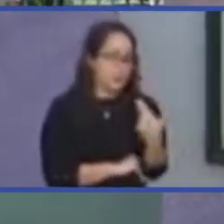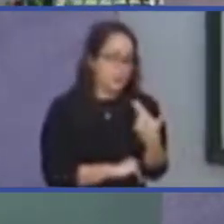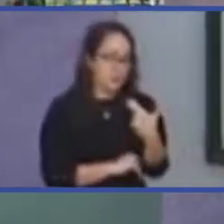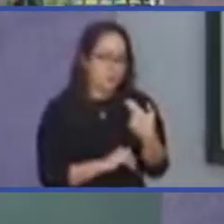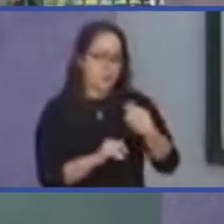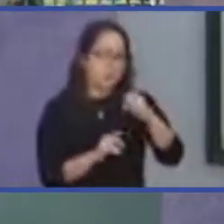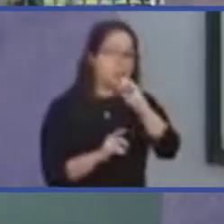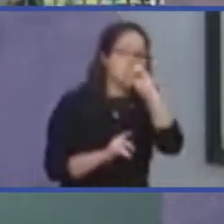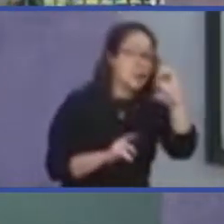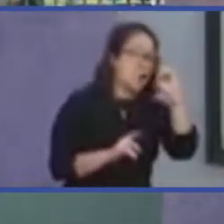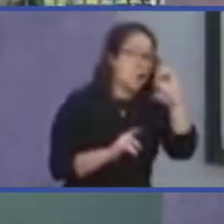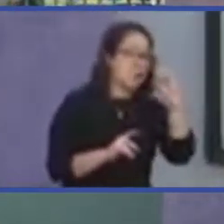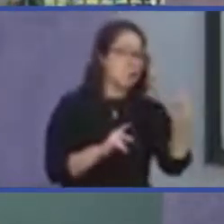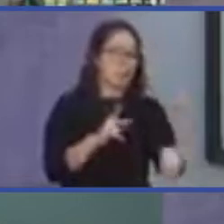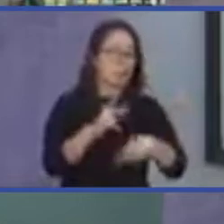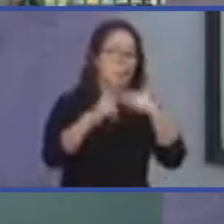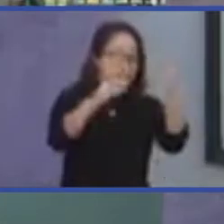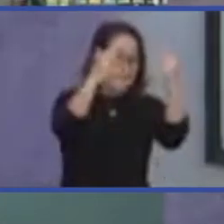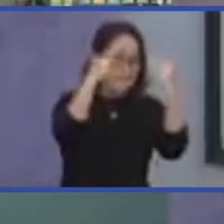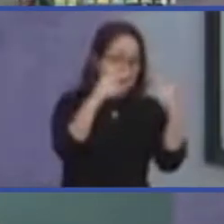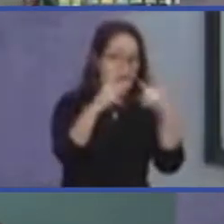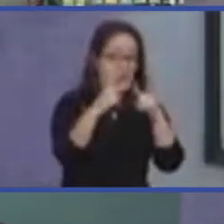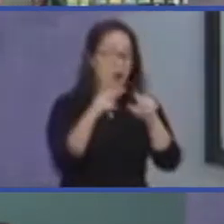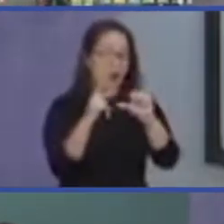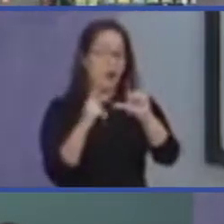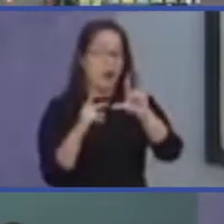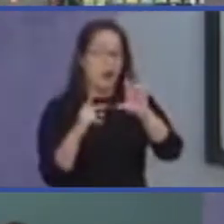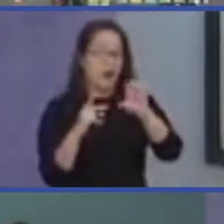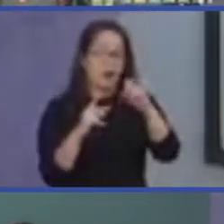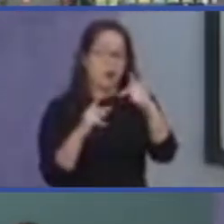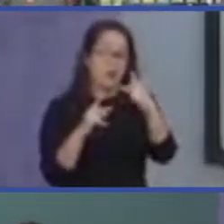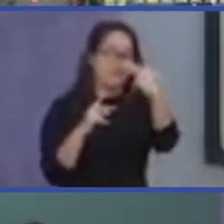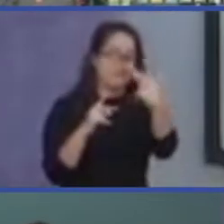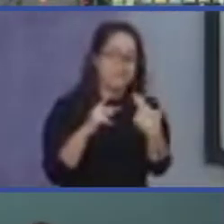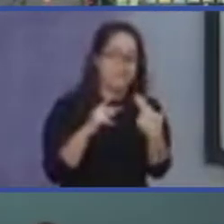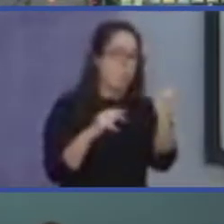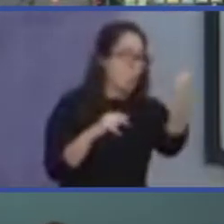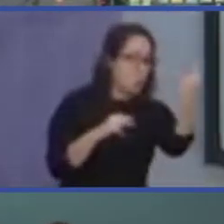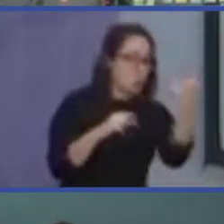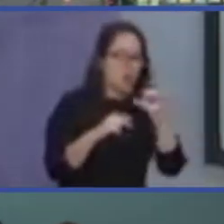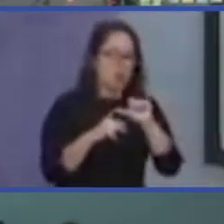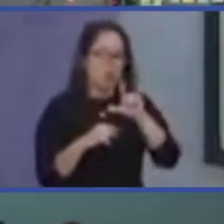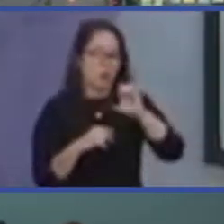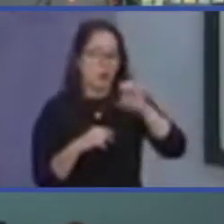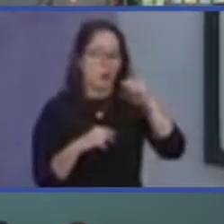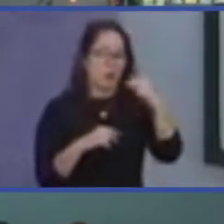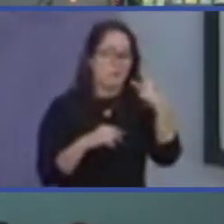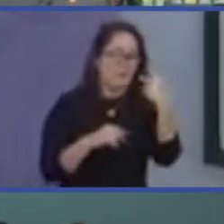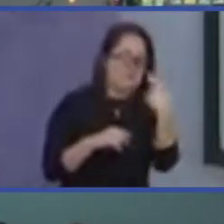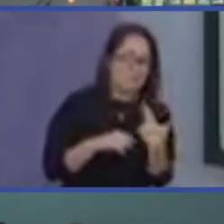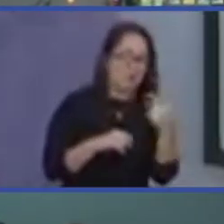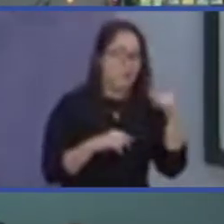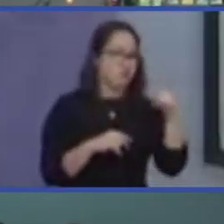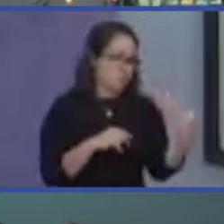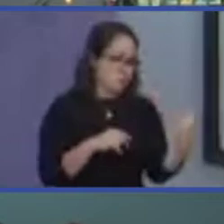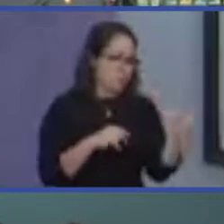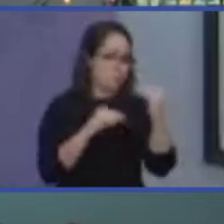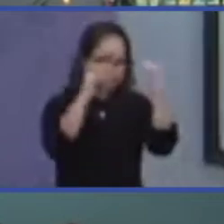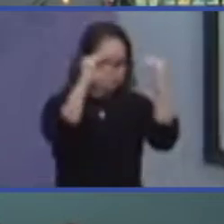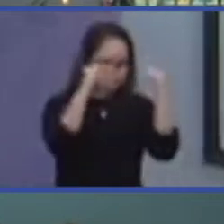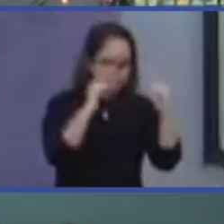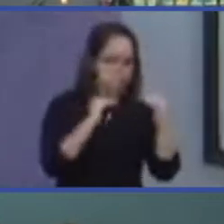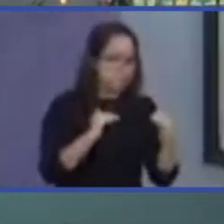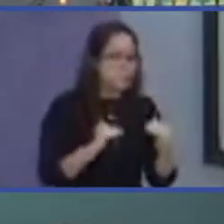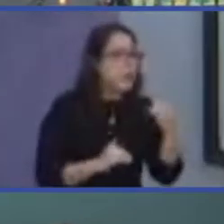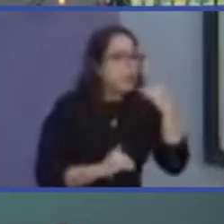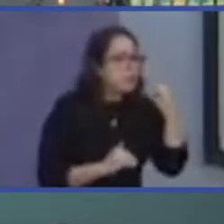seguía le puso Aleph y un uno junto y Aleph y dos juntos y ¿qué creen? Se dio cuenta